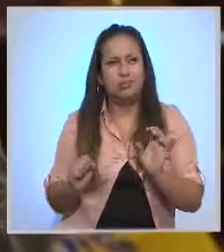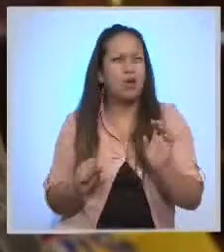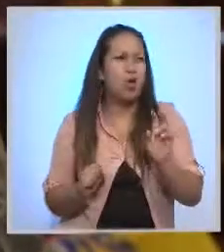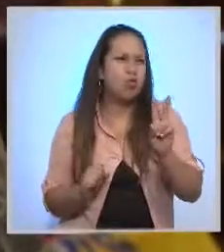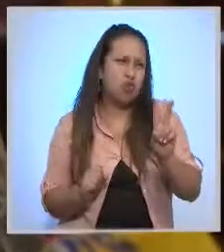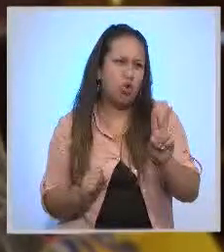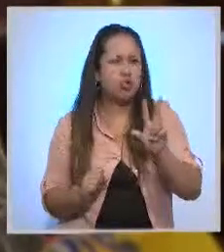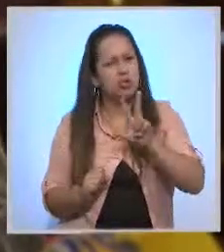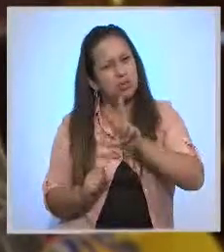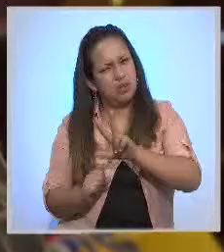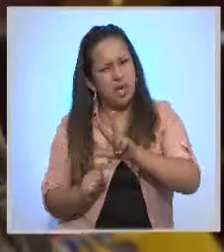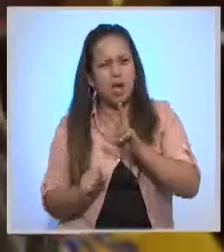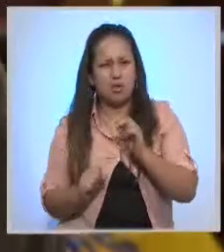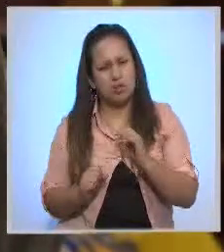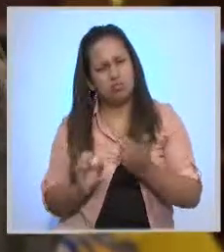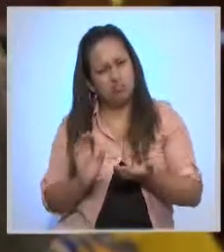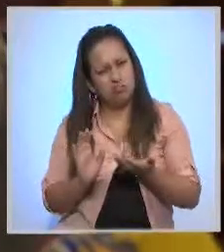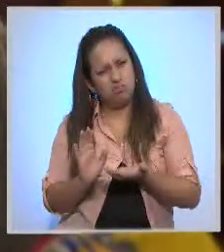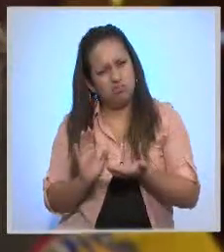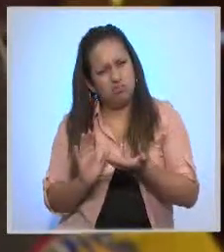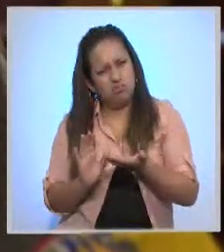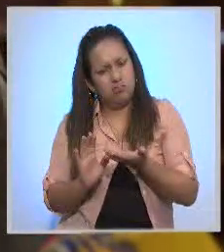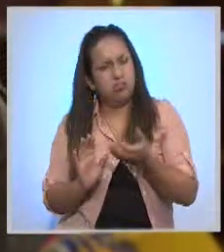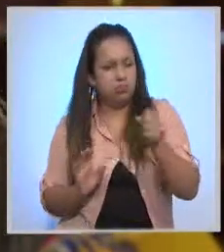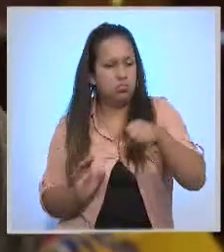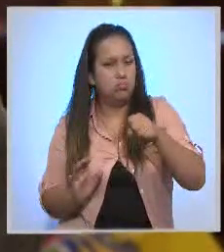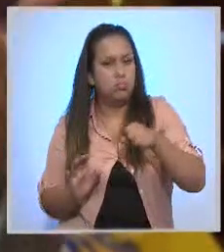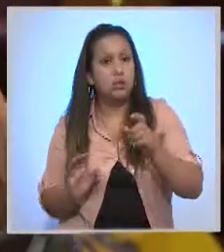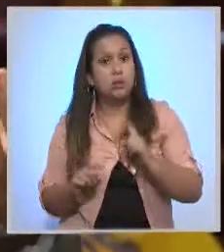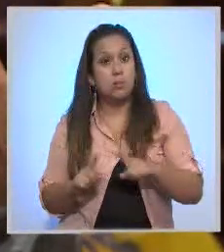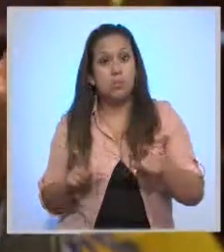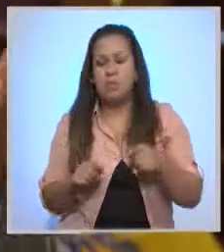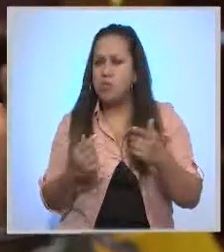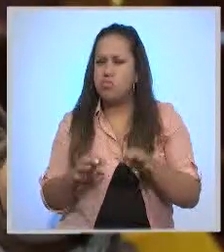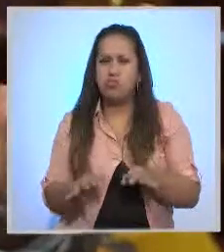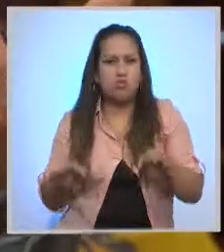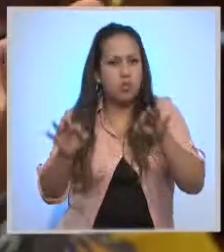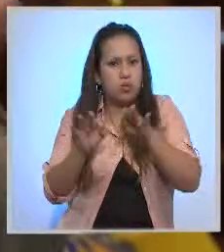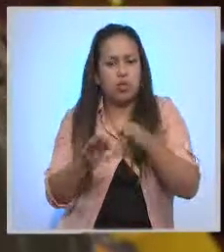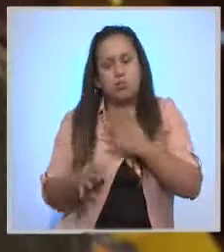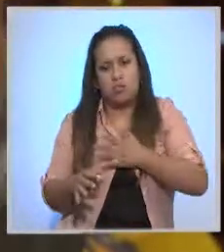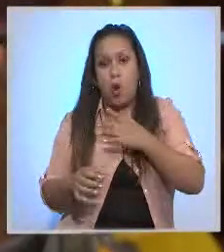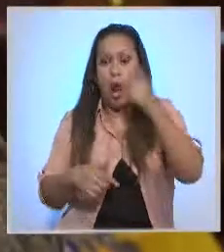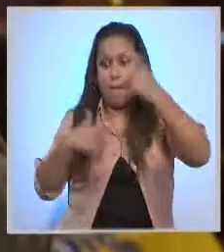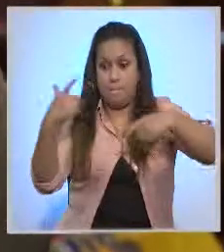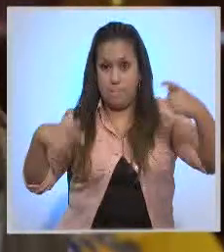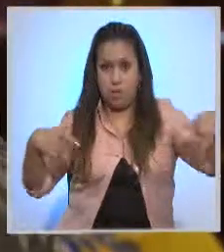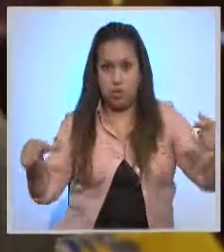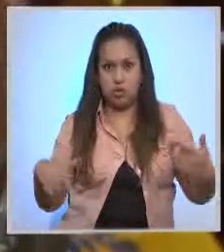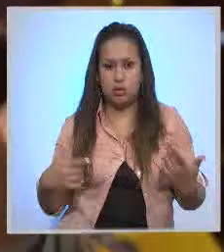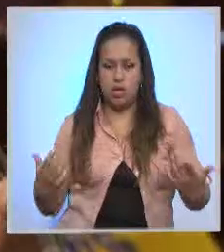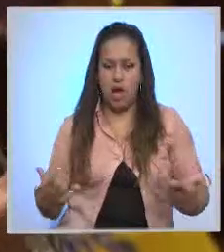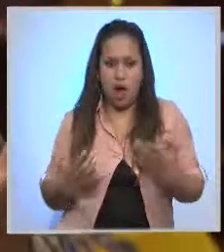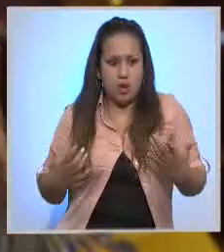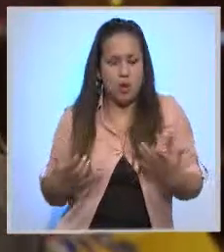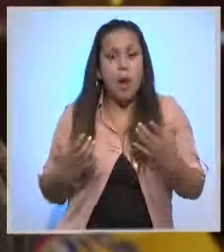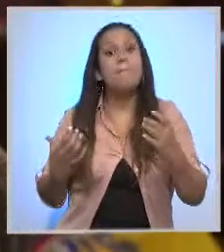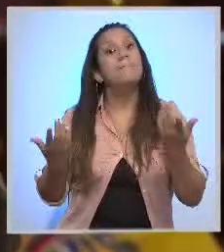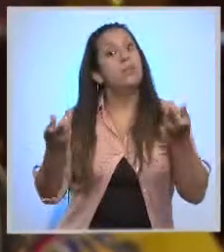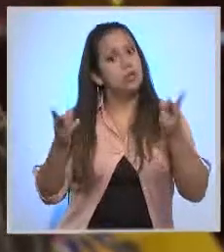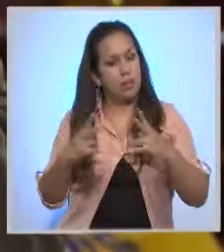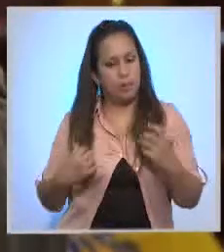y 3 grados entre 2 y 3 grados se ha medido esto pero lo fundamental es que la gente vaya preparada no que vaya con ánimo pero sobre todo abrigada